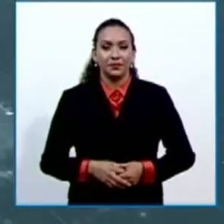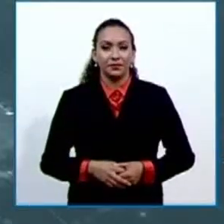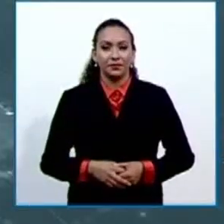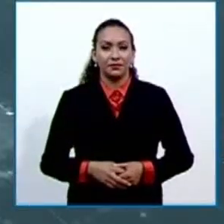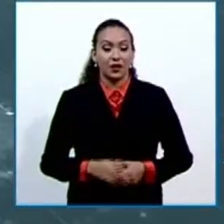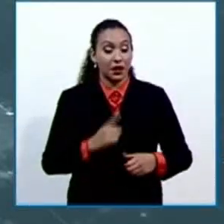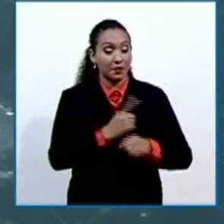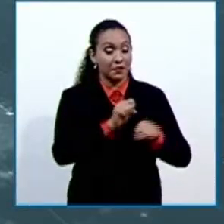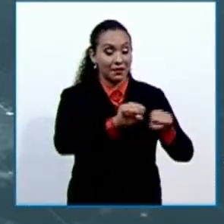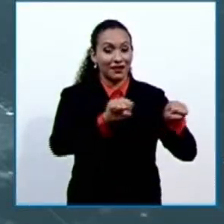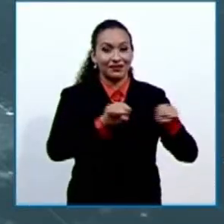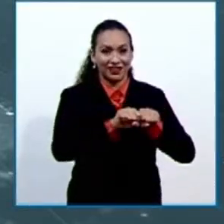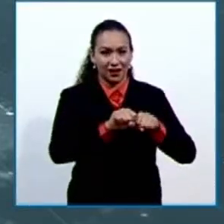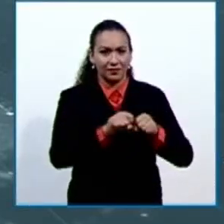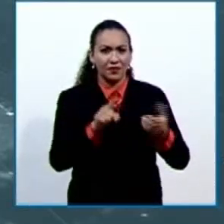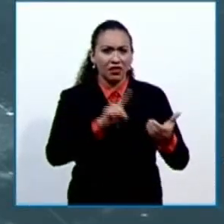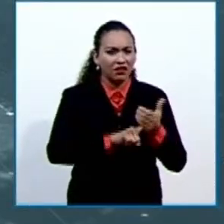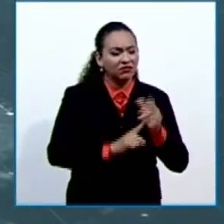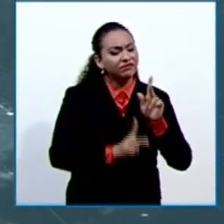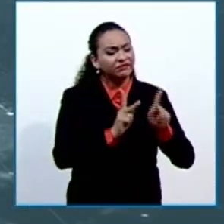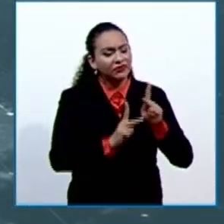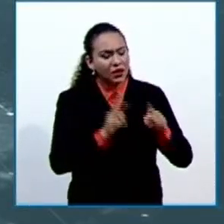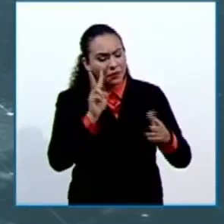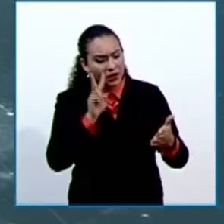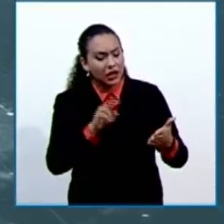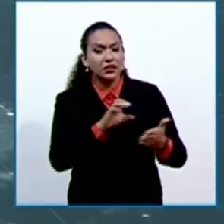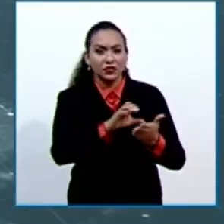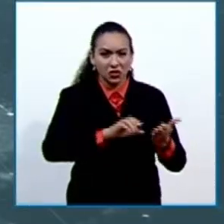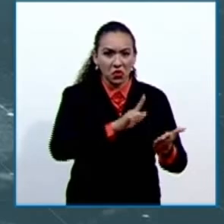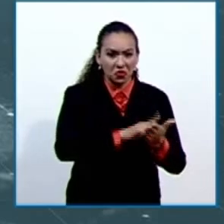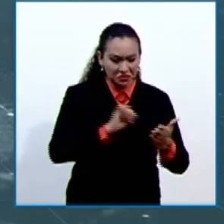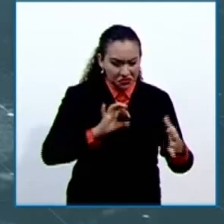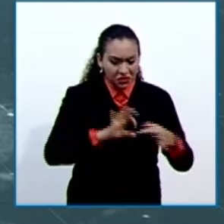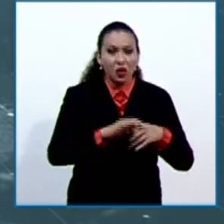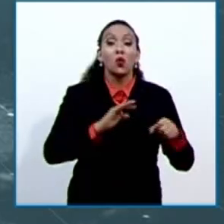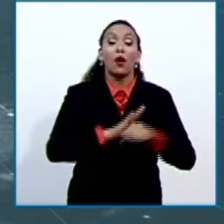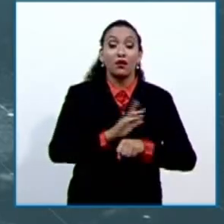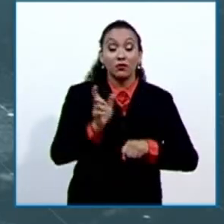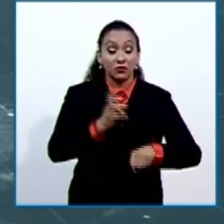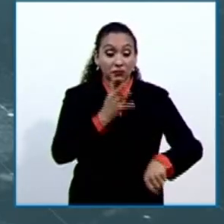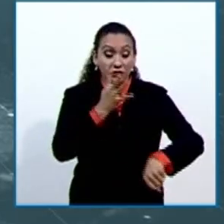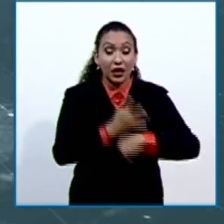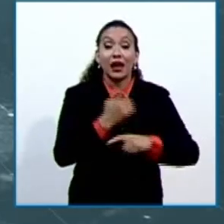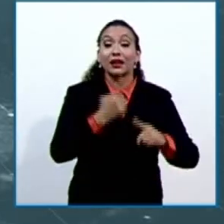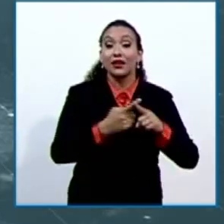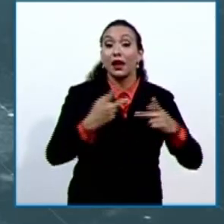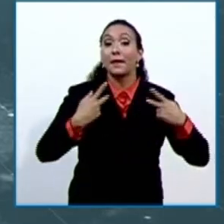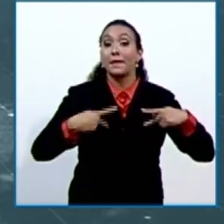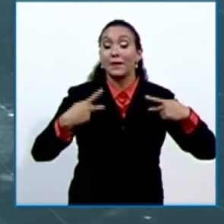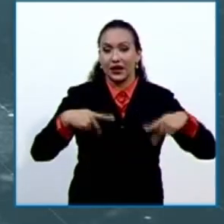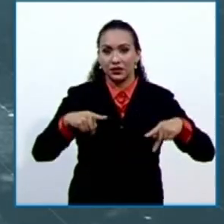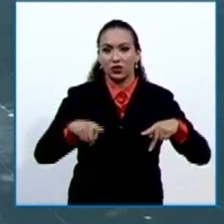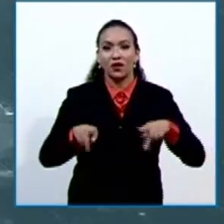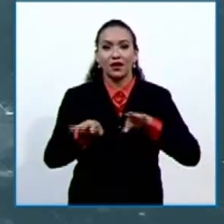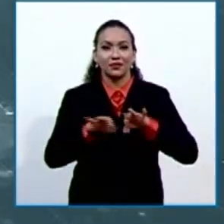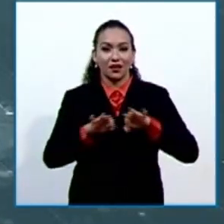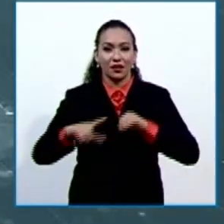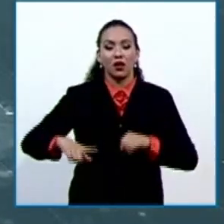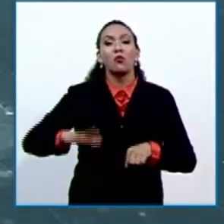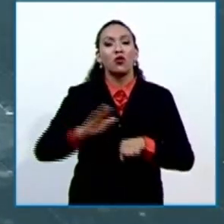La primera sala determinó que es constitucional sancionar con destitución a un servidor público por